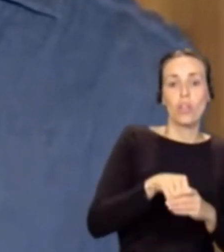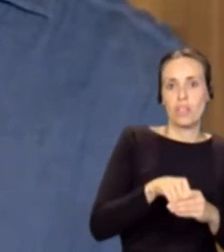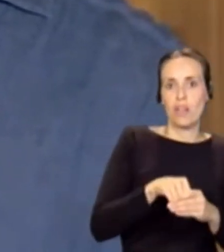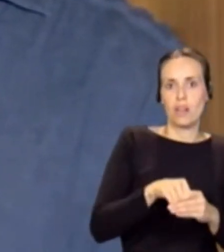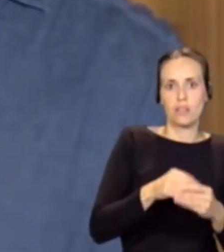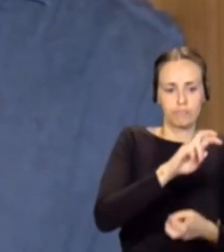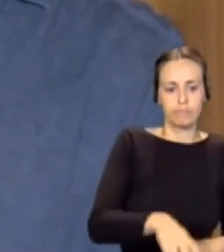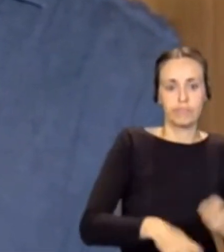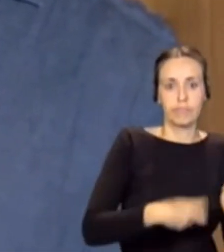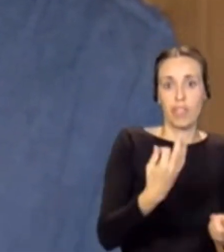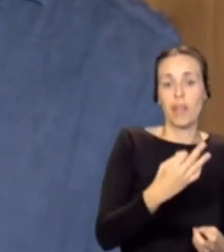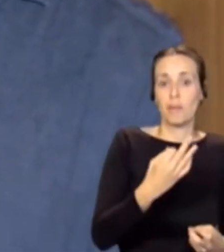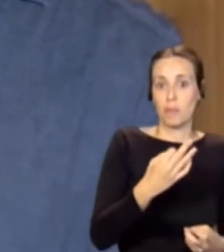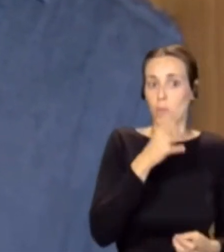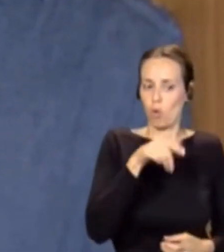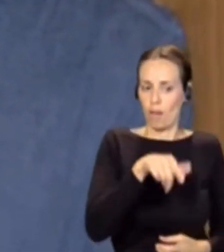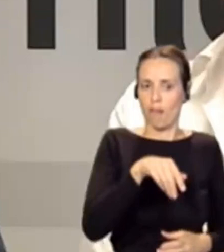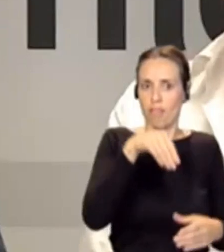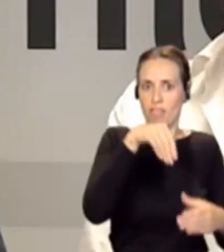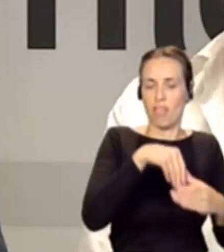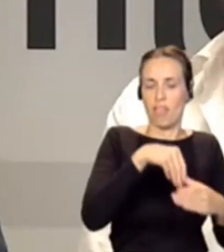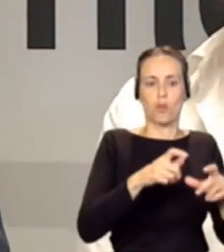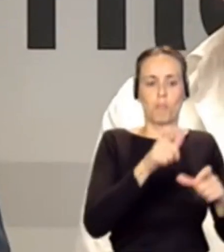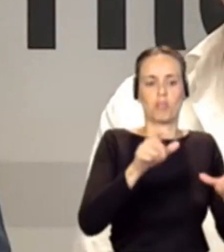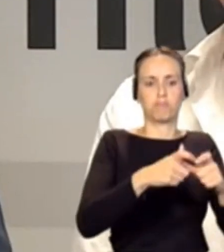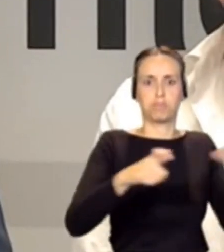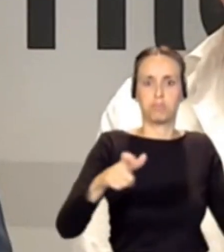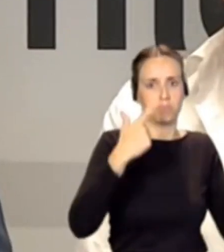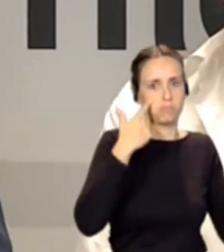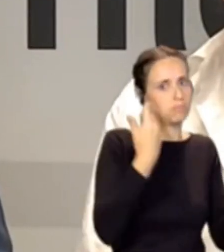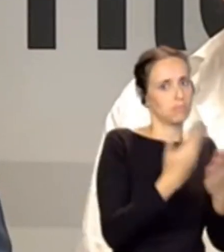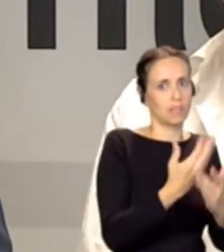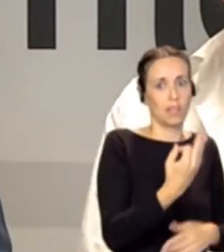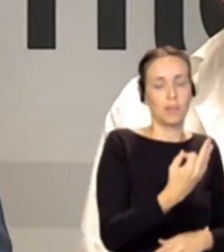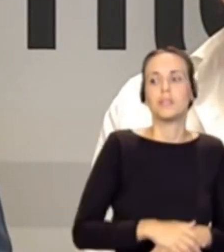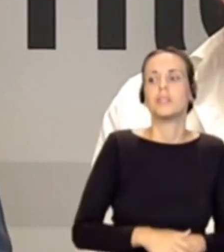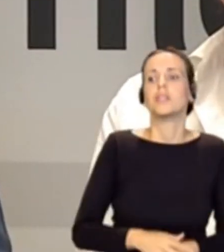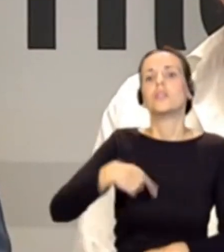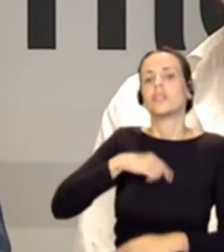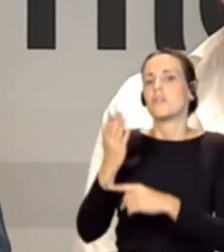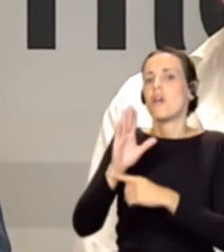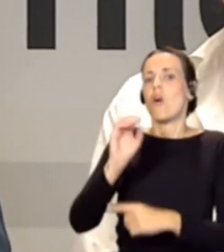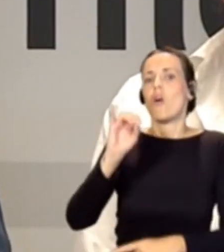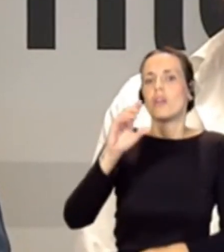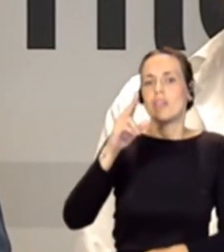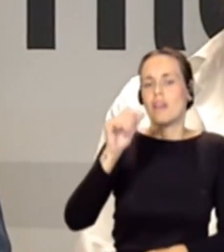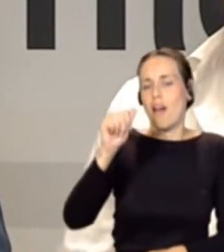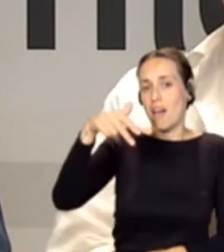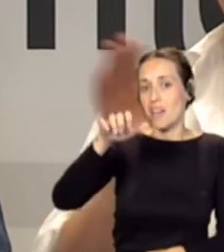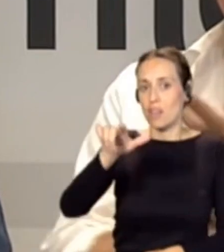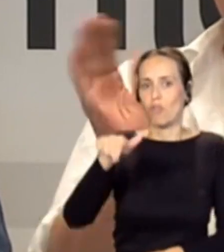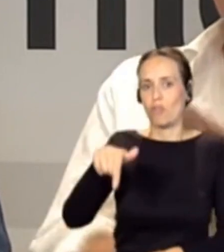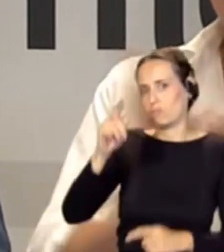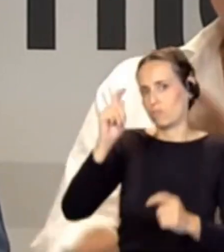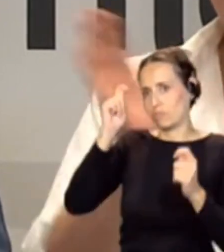en cuenta el incremento poblacional. Con nuestra representante, Ollane, a la que quiero felicitar también hoy por haber conseguido el escaño,